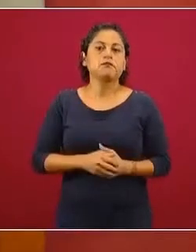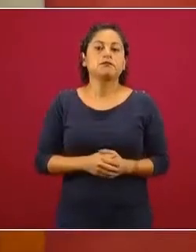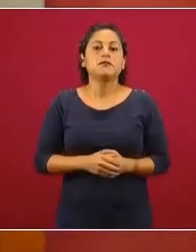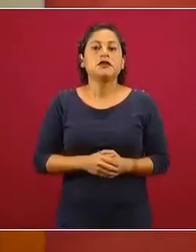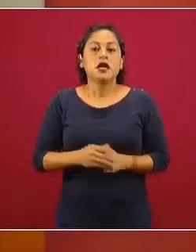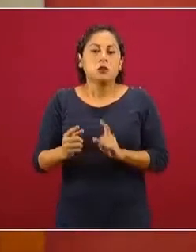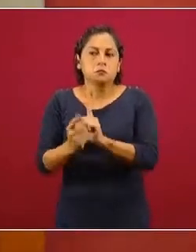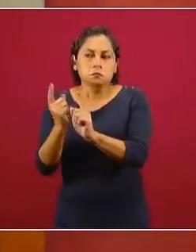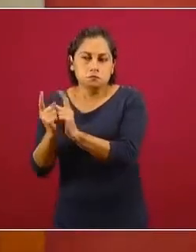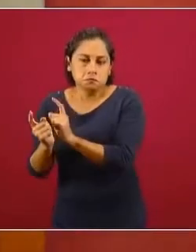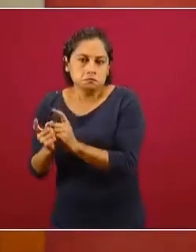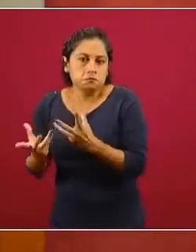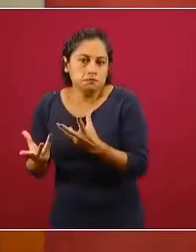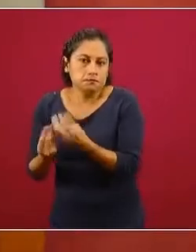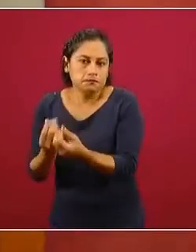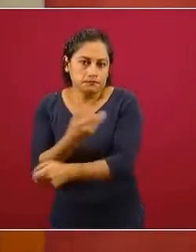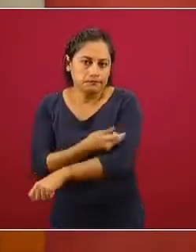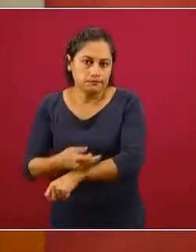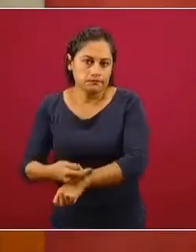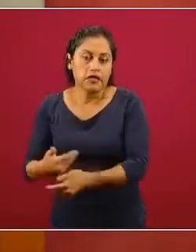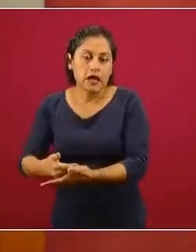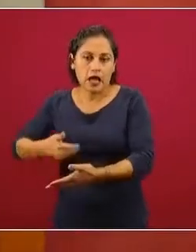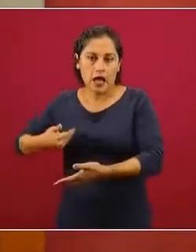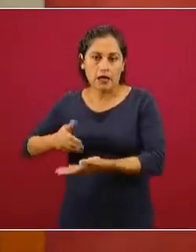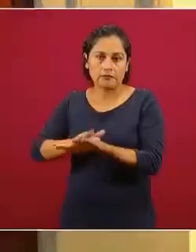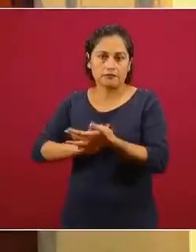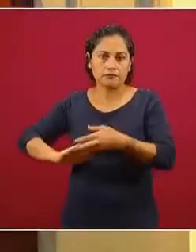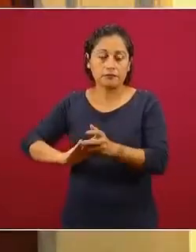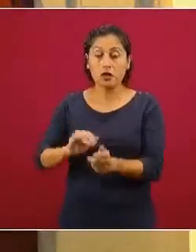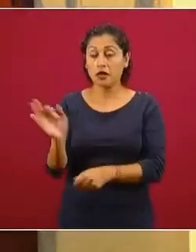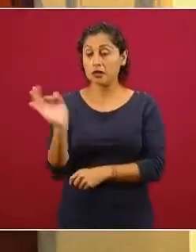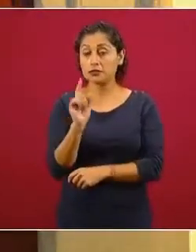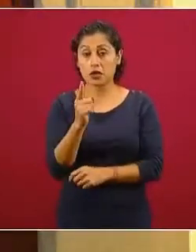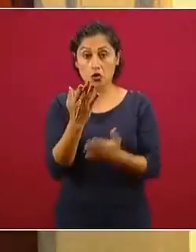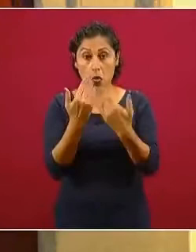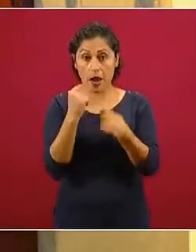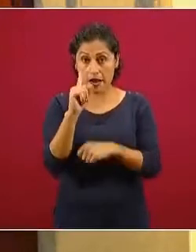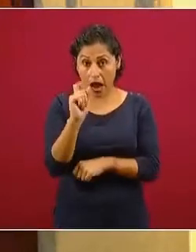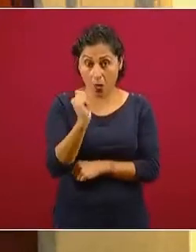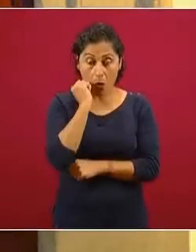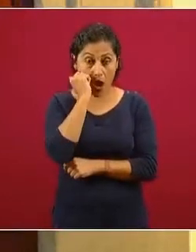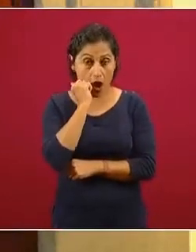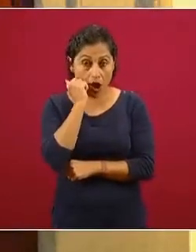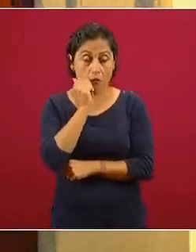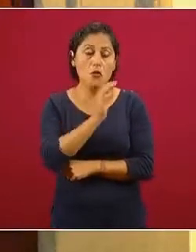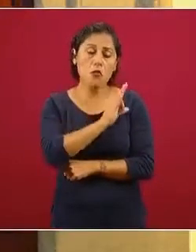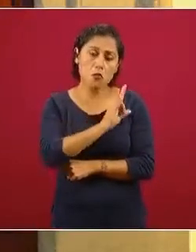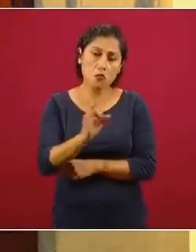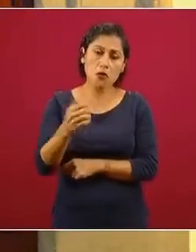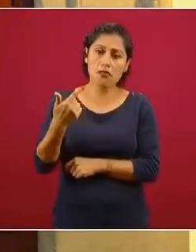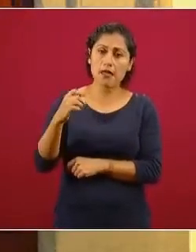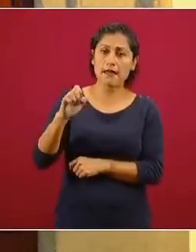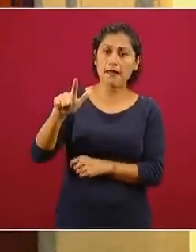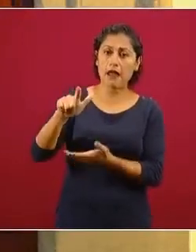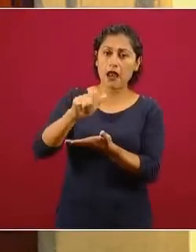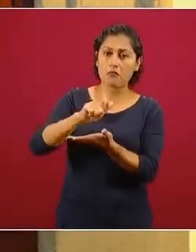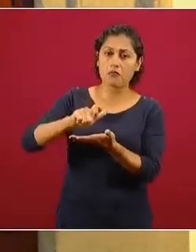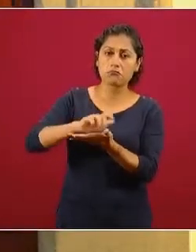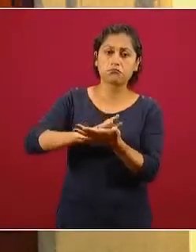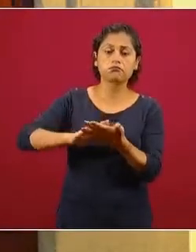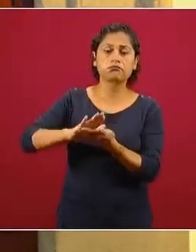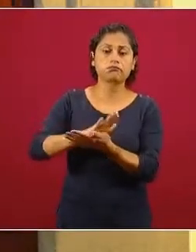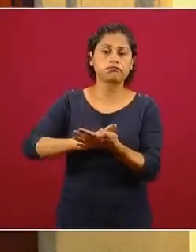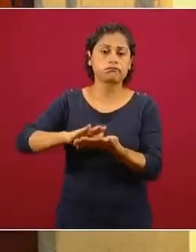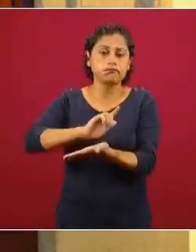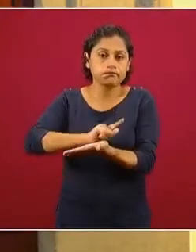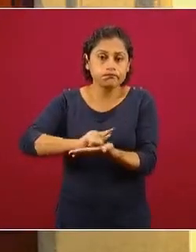mano un lavabo, agua y jabón, podemos usar el alcohol gel a manera de sanitización de las manos y mantener